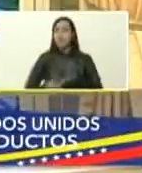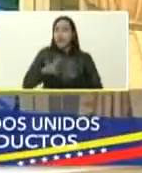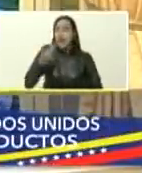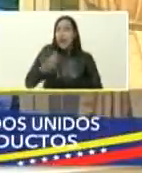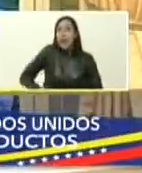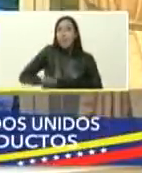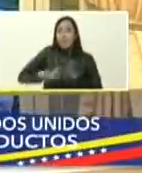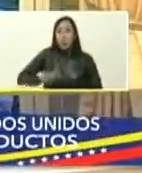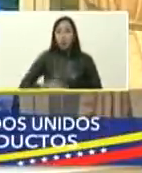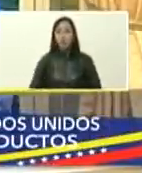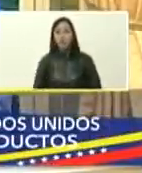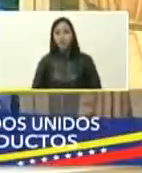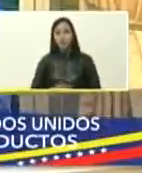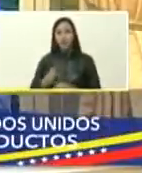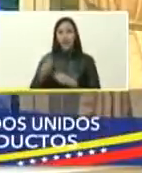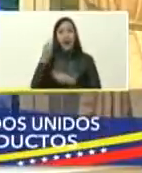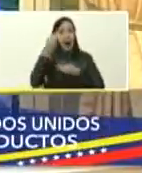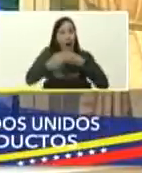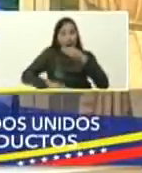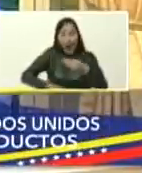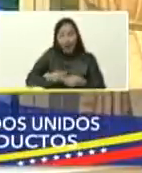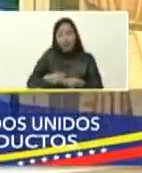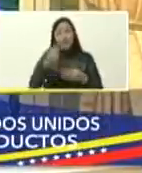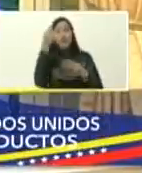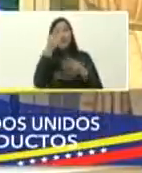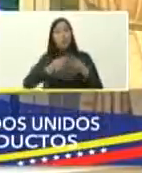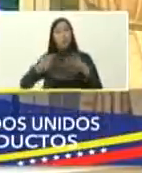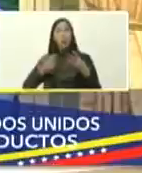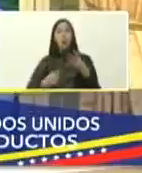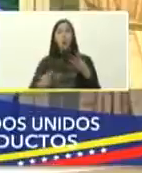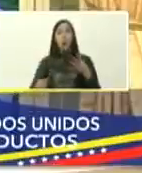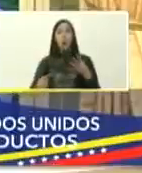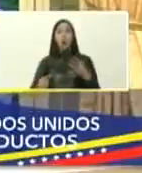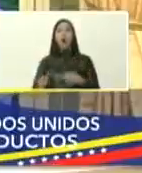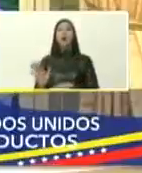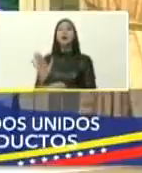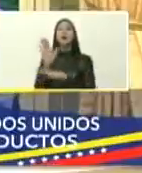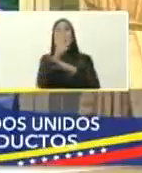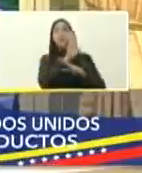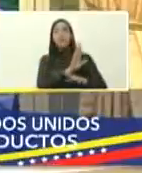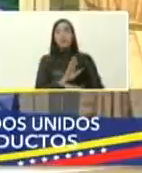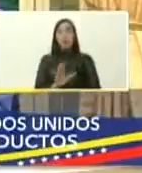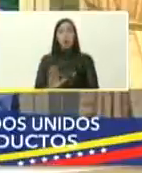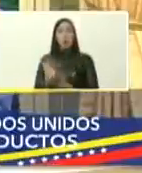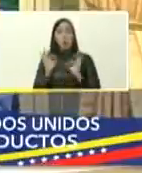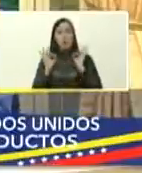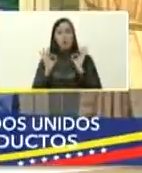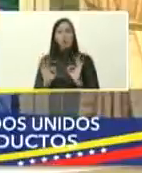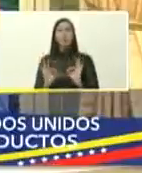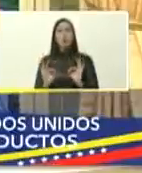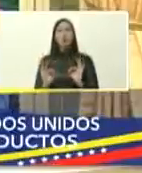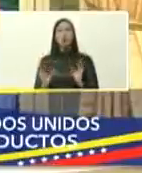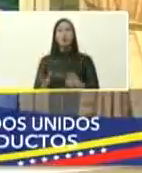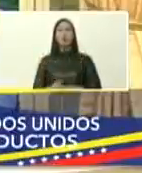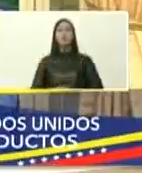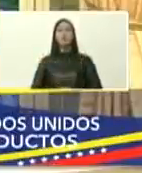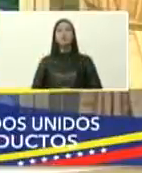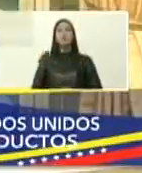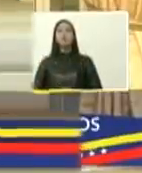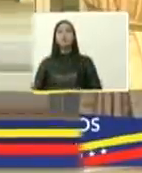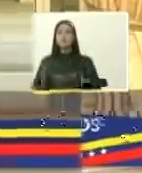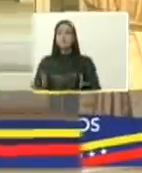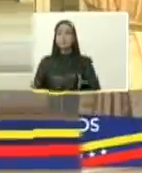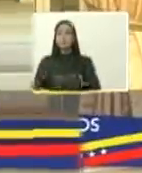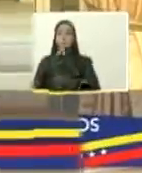importante. Hay que ir creando las condiciones de seguridad y protección para ganar,